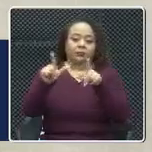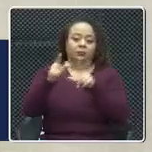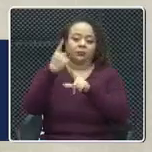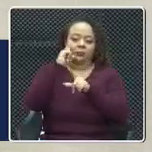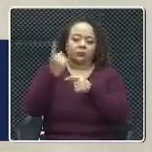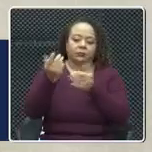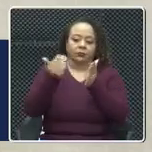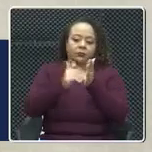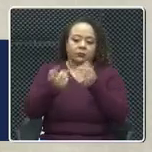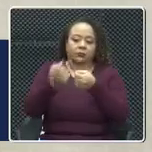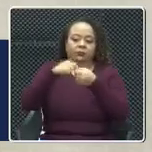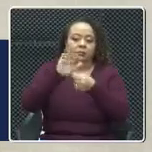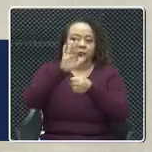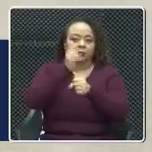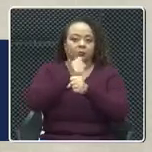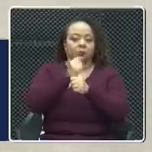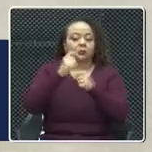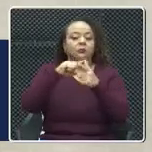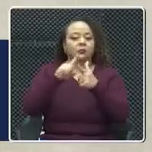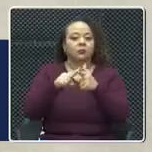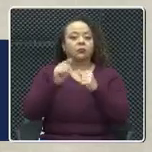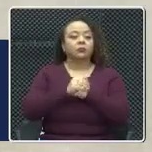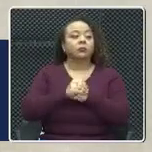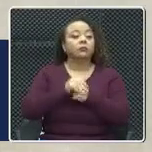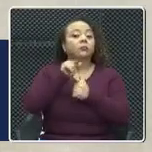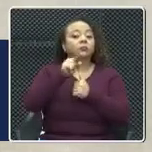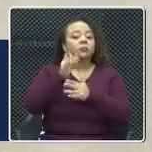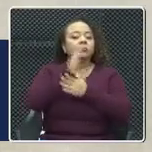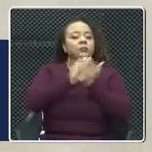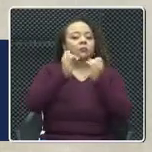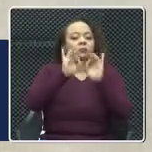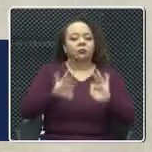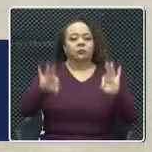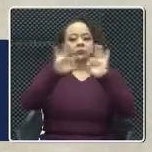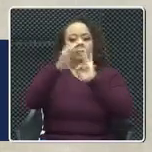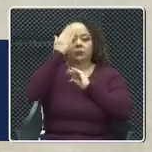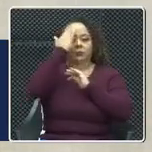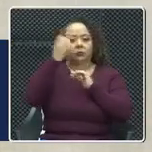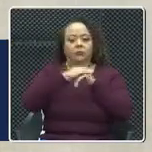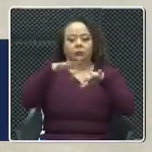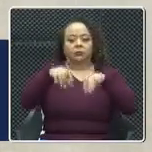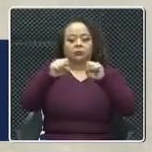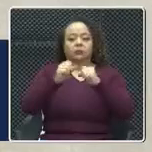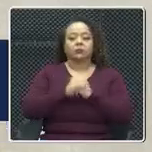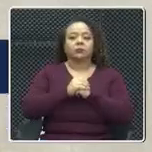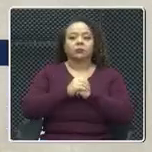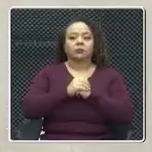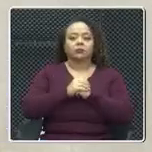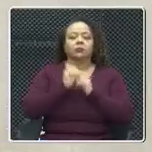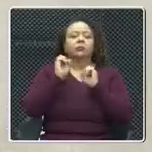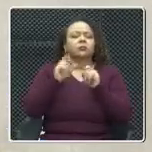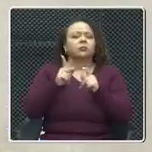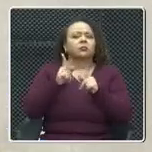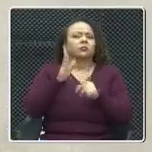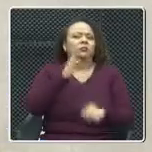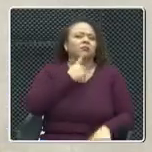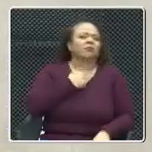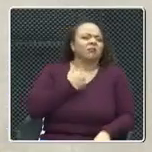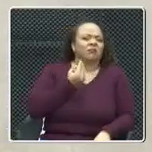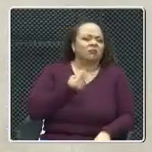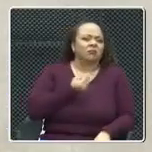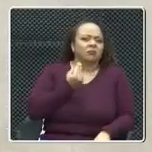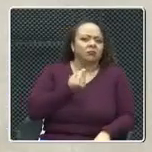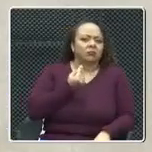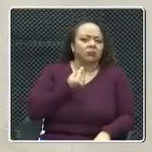para reintegrarse a su trabajo. Entonces, esa parte es importante porque se toma en cuenta, ok, ¿qué fue lo que nos dijo que iba a hacer?